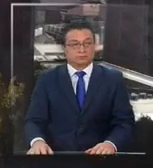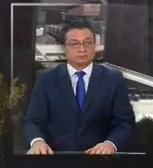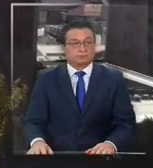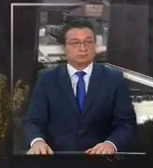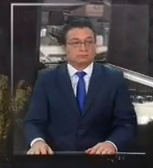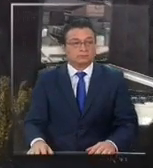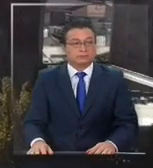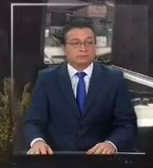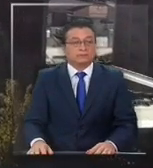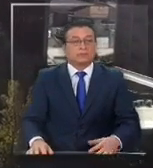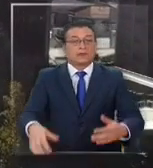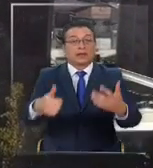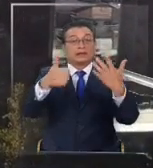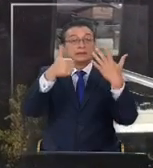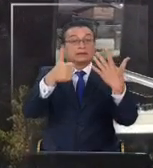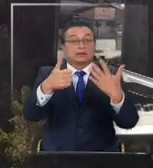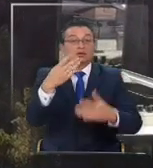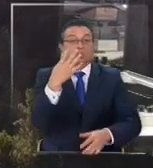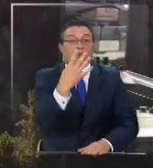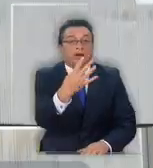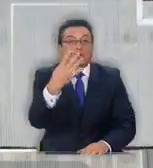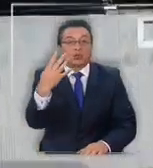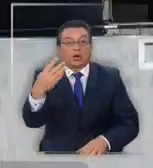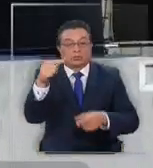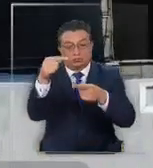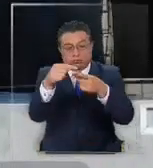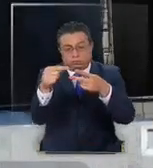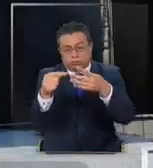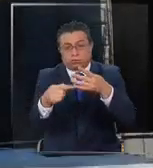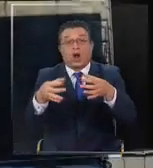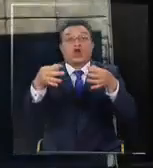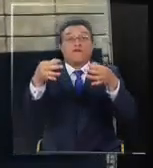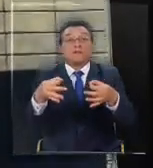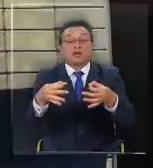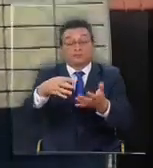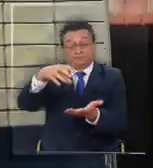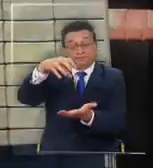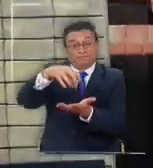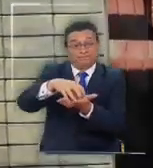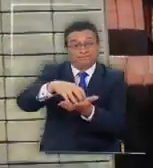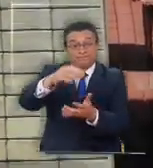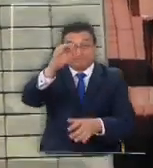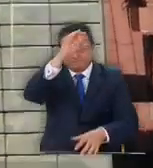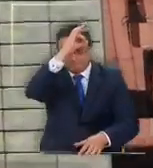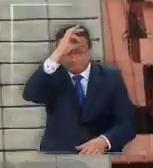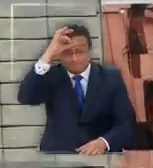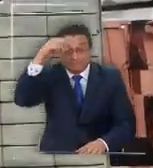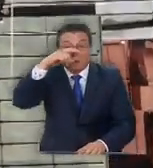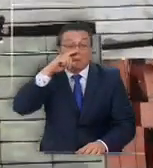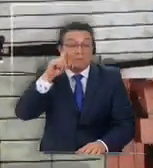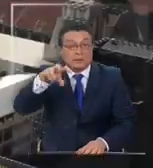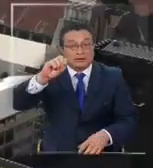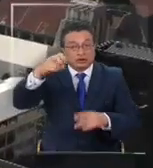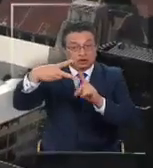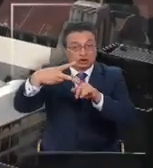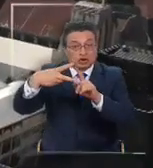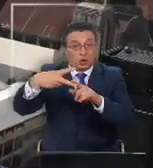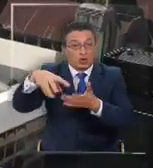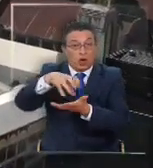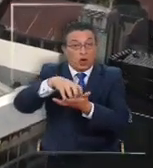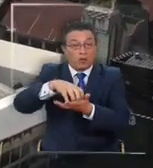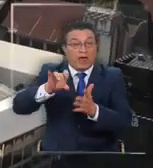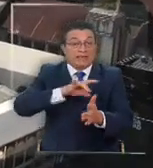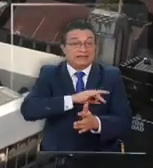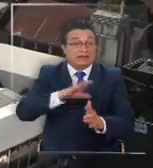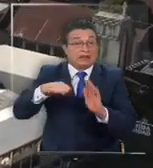con 644 casos confirmados la capital de la araucanía es la segunda comuna de chile con la